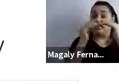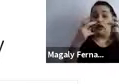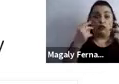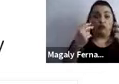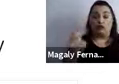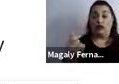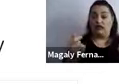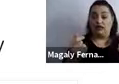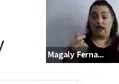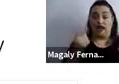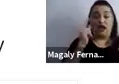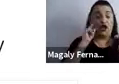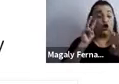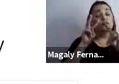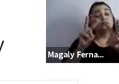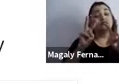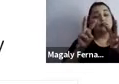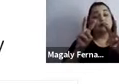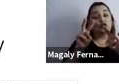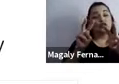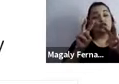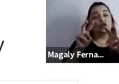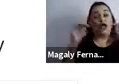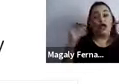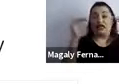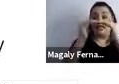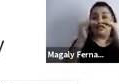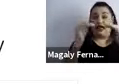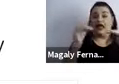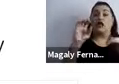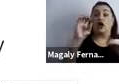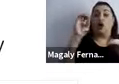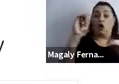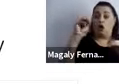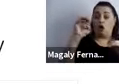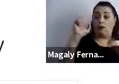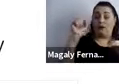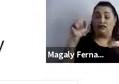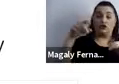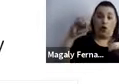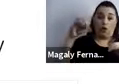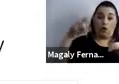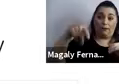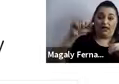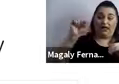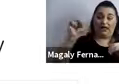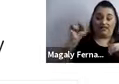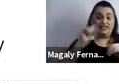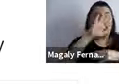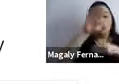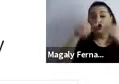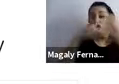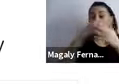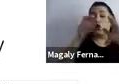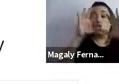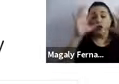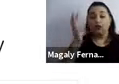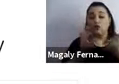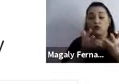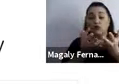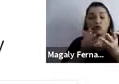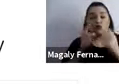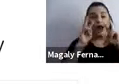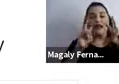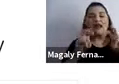el Observatorio de Equidad de la OMS, el de la OPS, el de todo el mundo, lo que analiza es